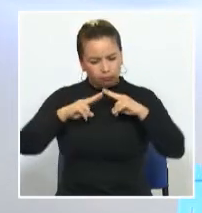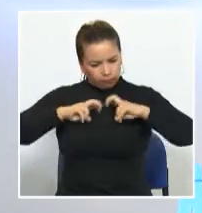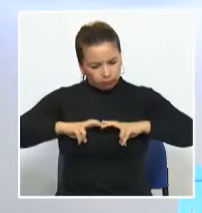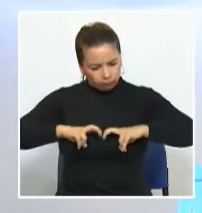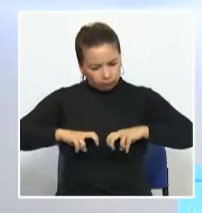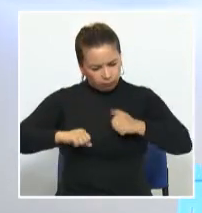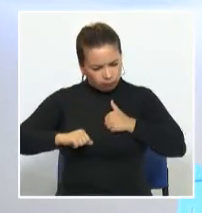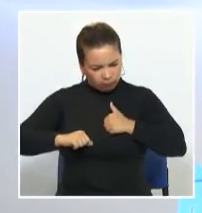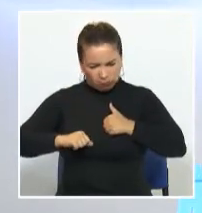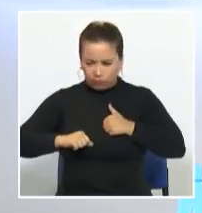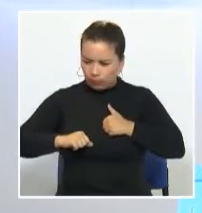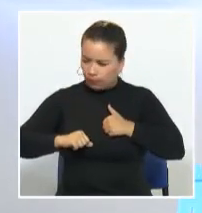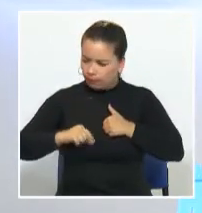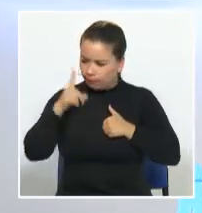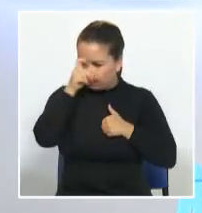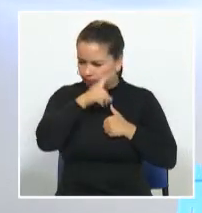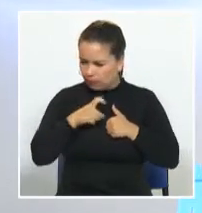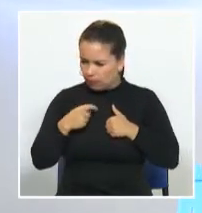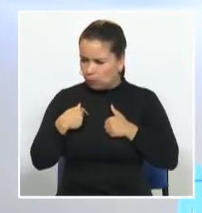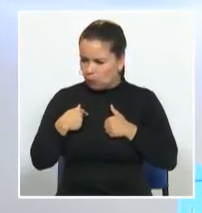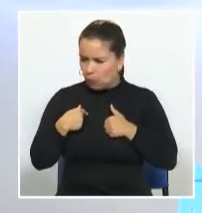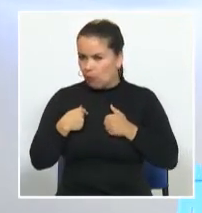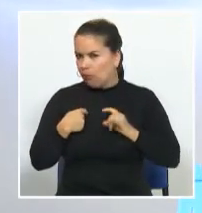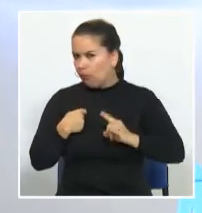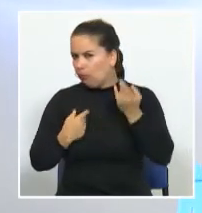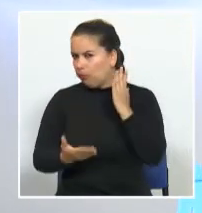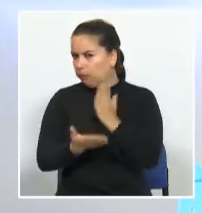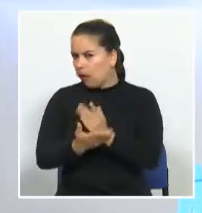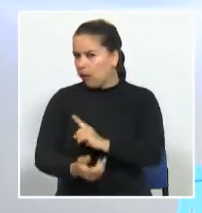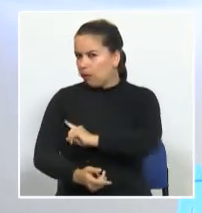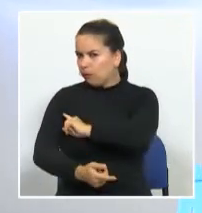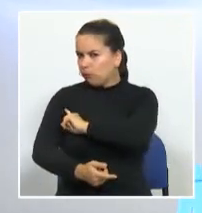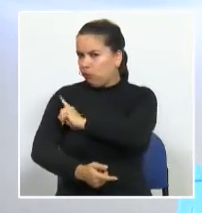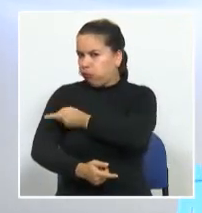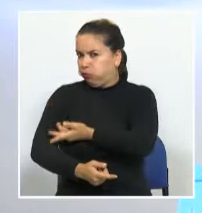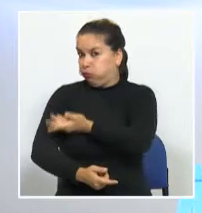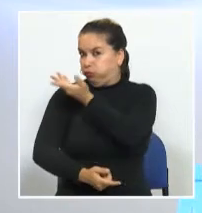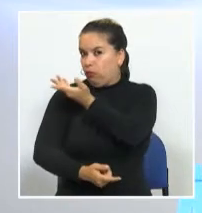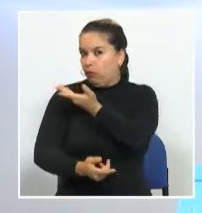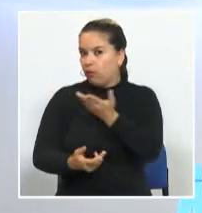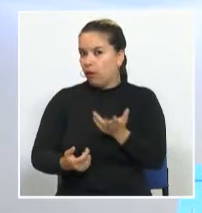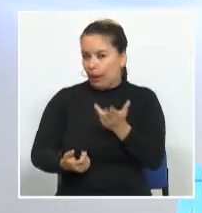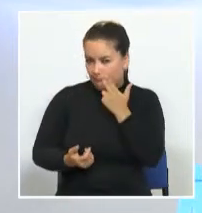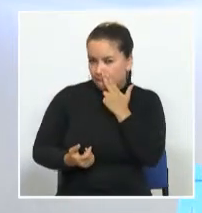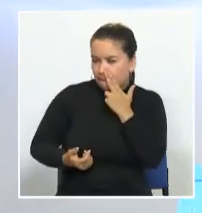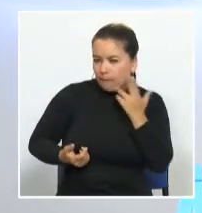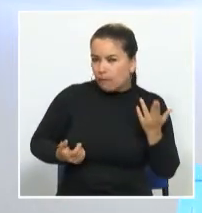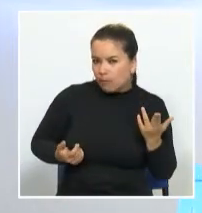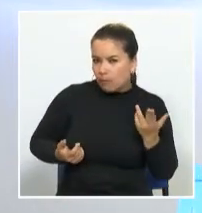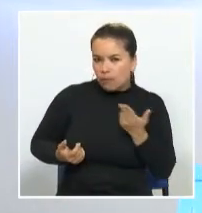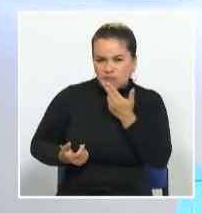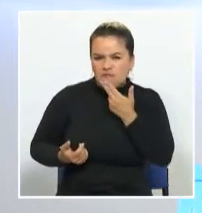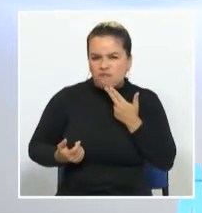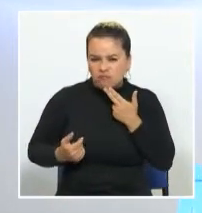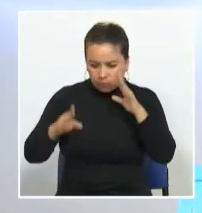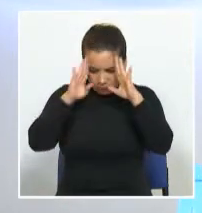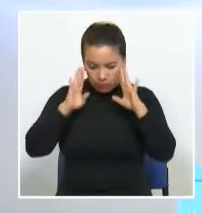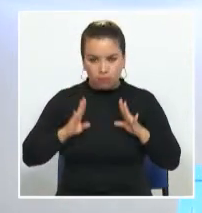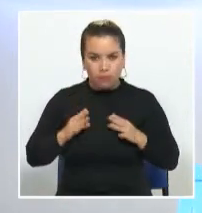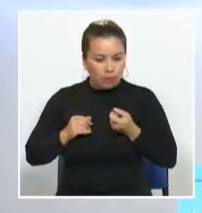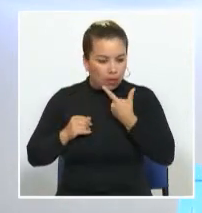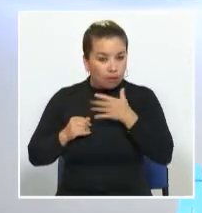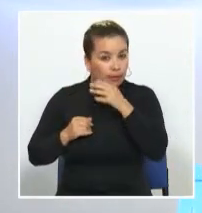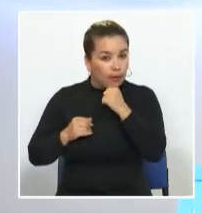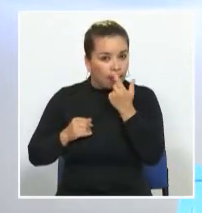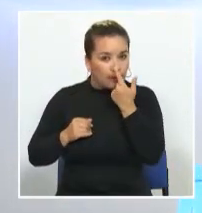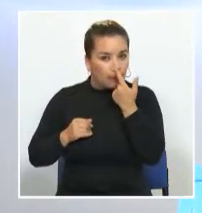pregunta, bueno, ¿será que yo estoy sufriendo de hipertensión? ¿Fumo? ¿Tengo una diabetes mal controlada? ¿Tengo